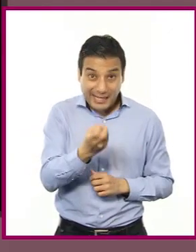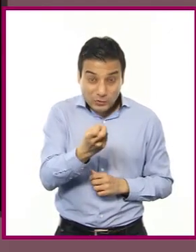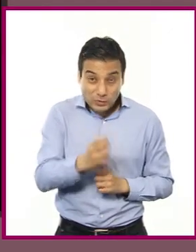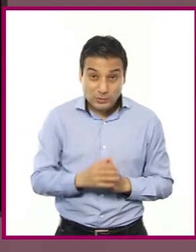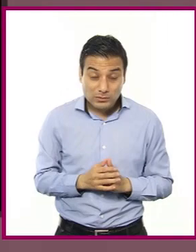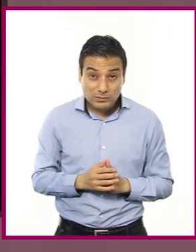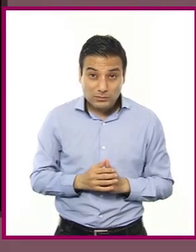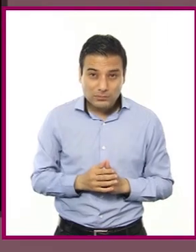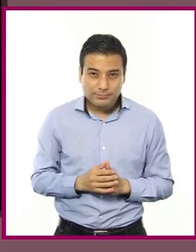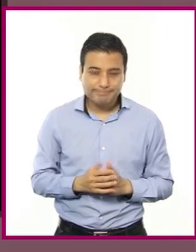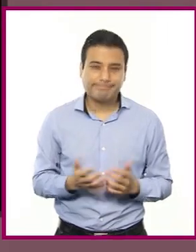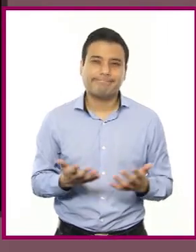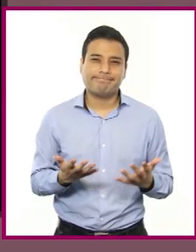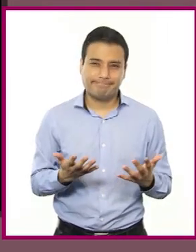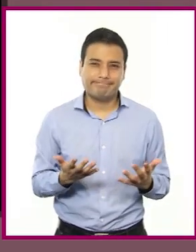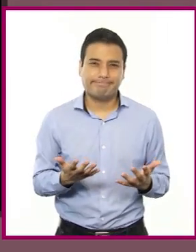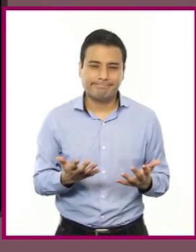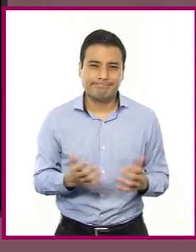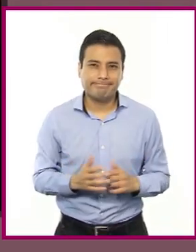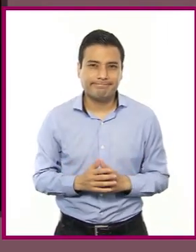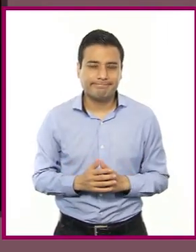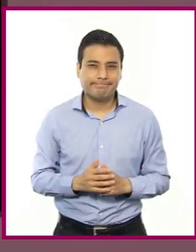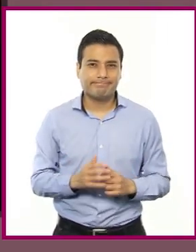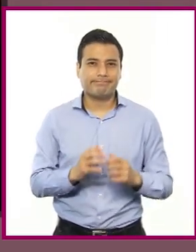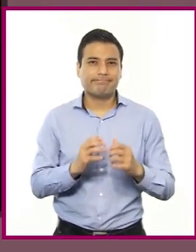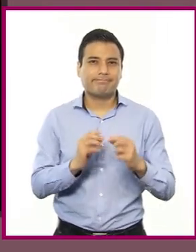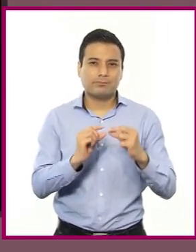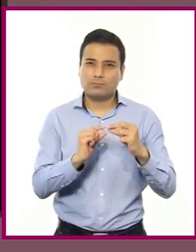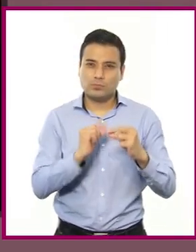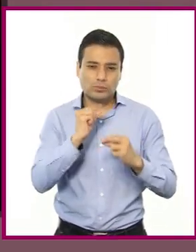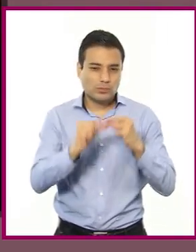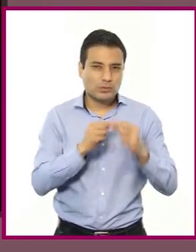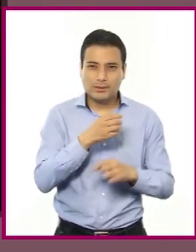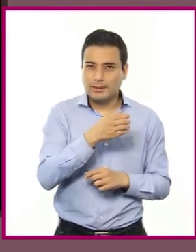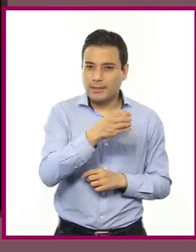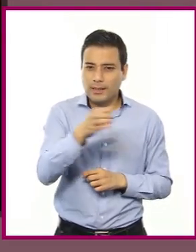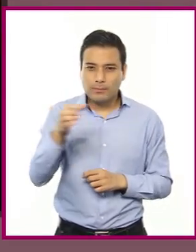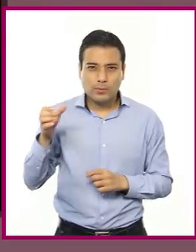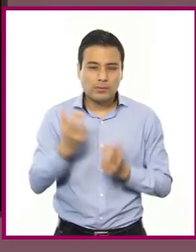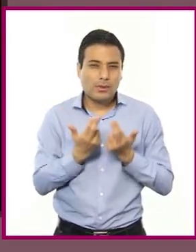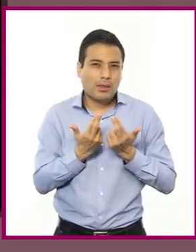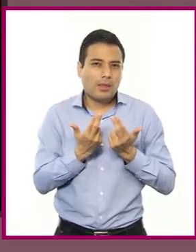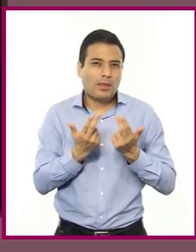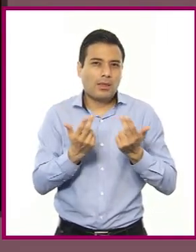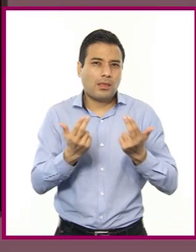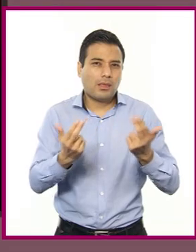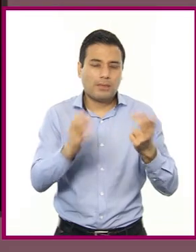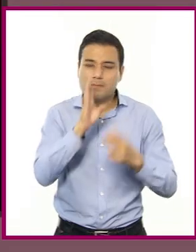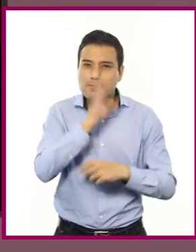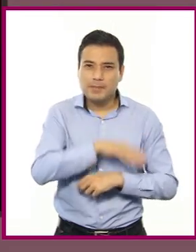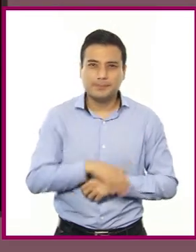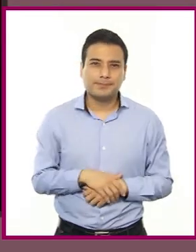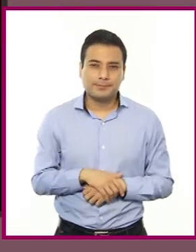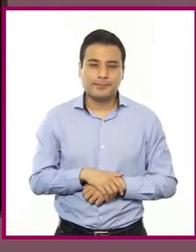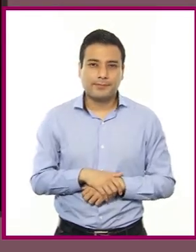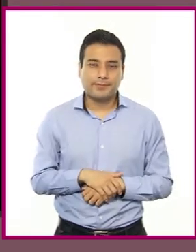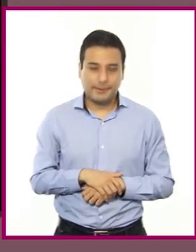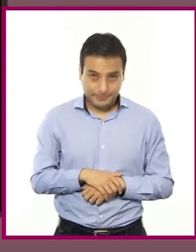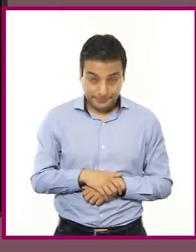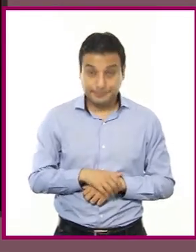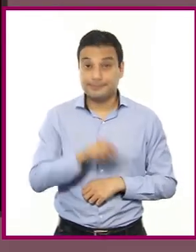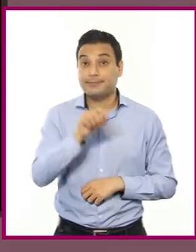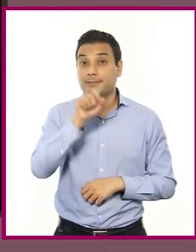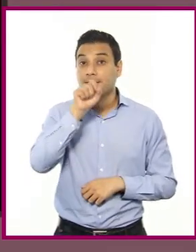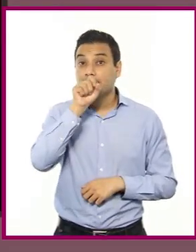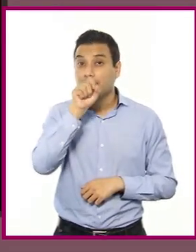evidentemente deteriora todavía más el propio campo mexicano, deja solo aquella parte. Y por el otro lado también